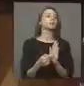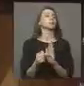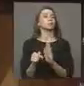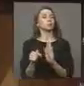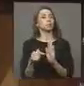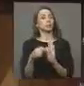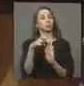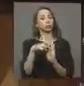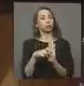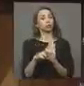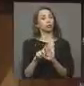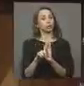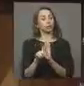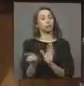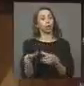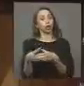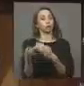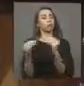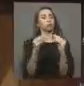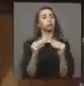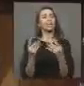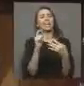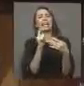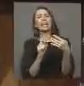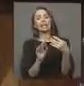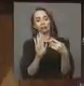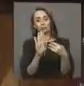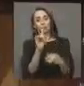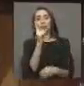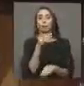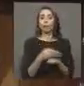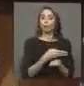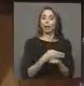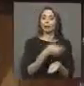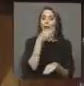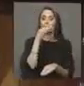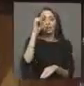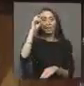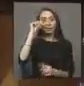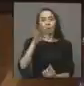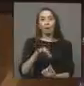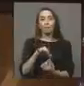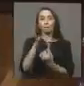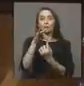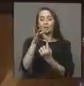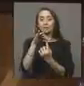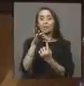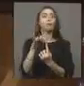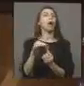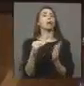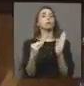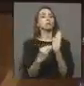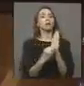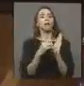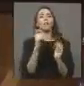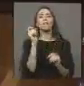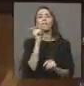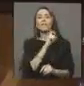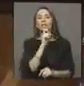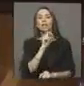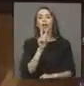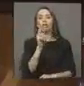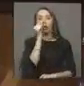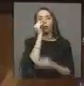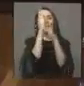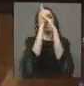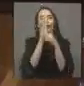esta iniciativa por parte de esta comisión, debo señalar que su idea matriz fue declarar feriado el día 2 de octubre de